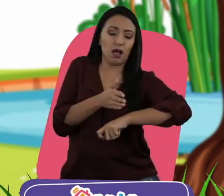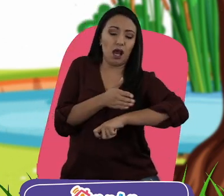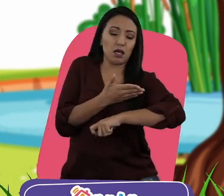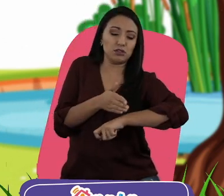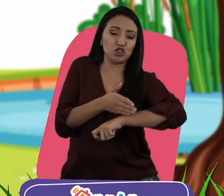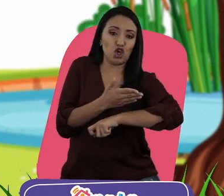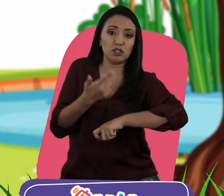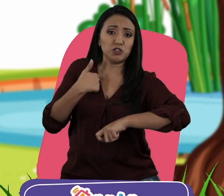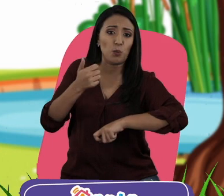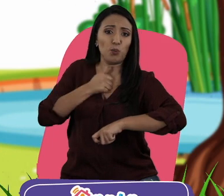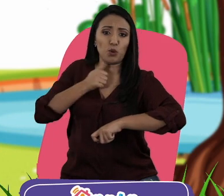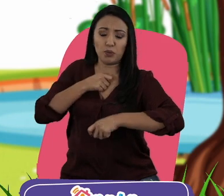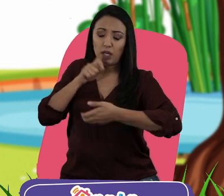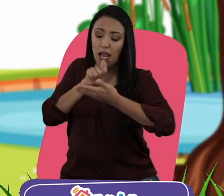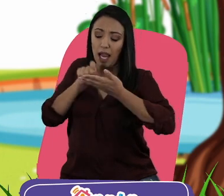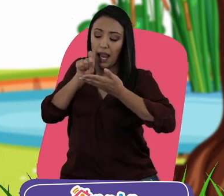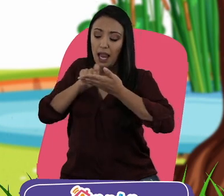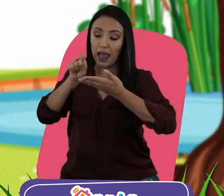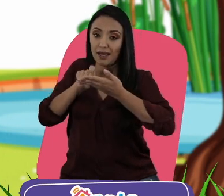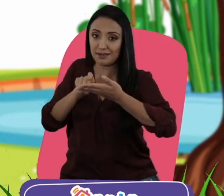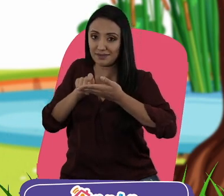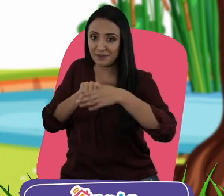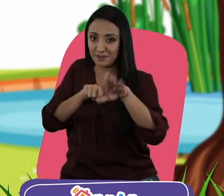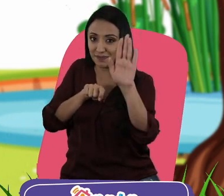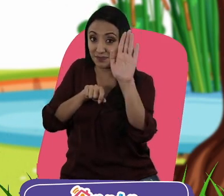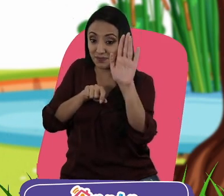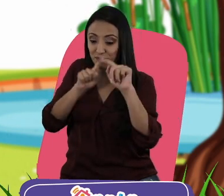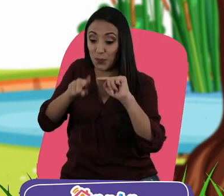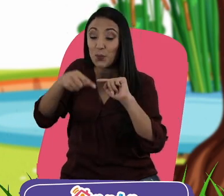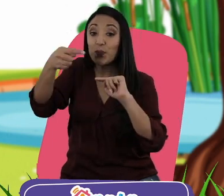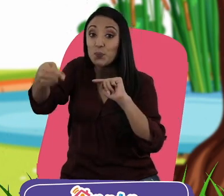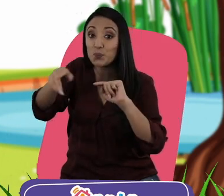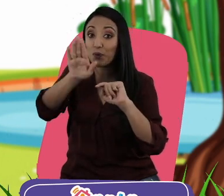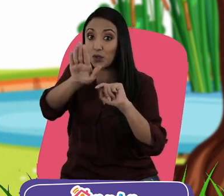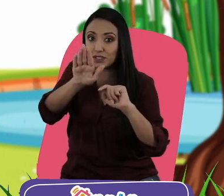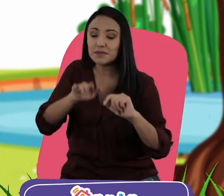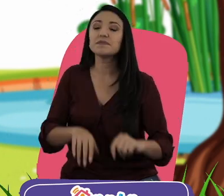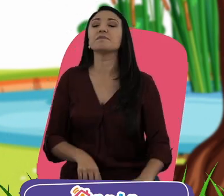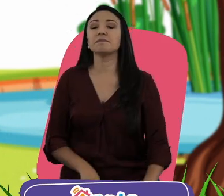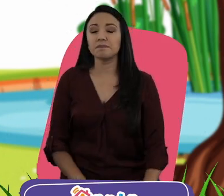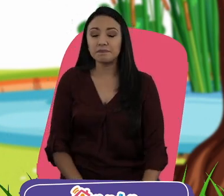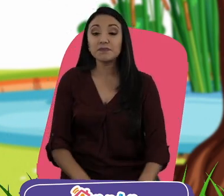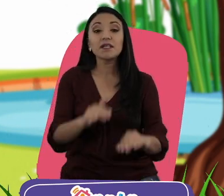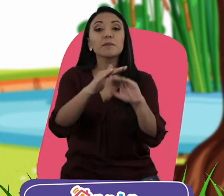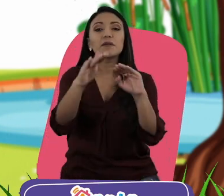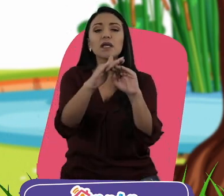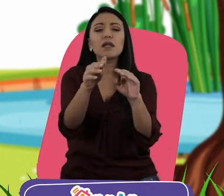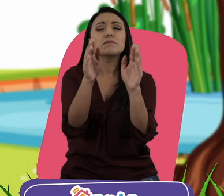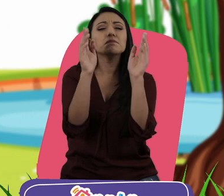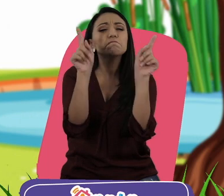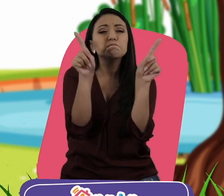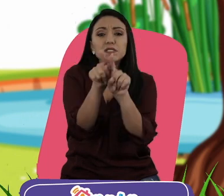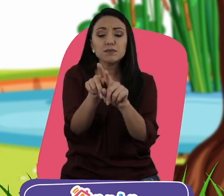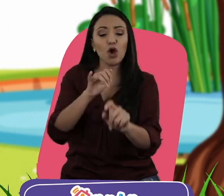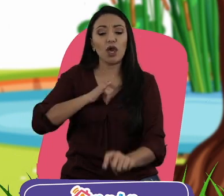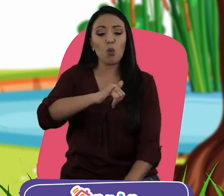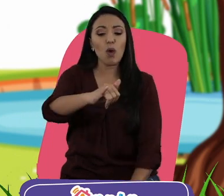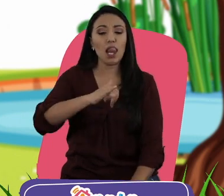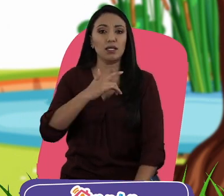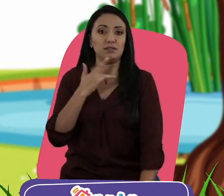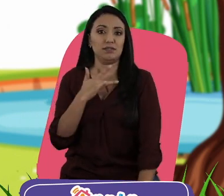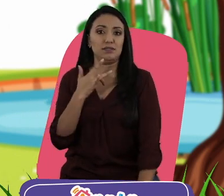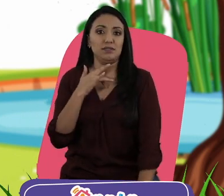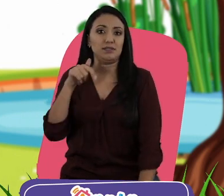mis propias melodías. Y en el siguiente bloque les voy a invitar a que ustedes sientan lo mismo que yo he sentido durante todo este